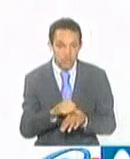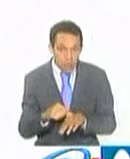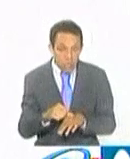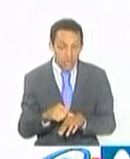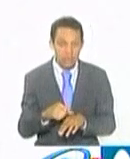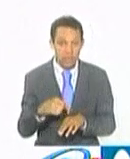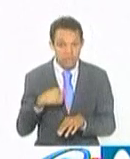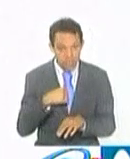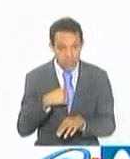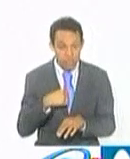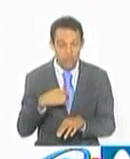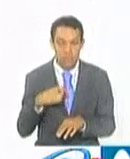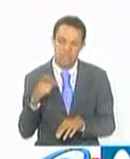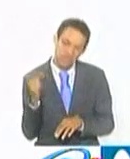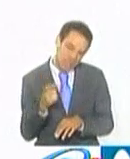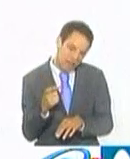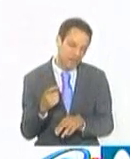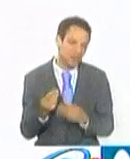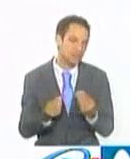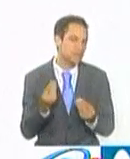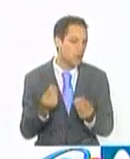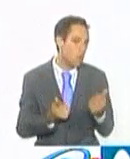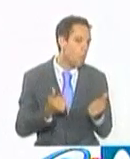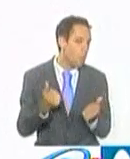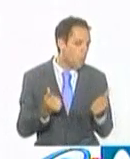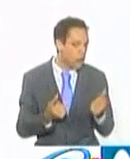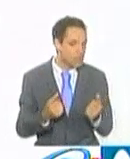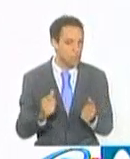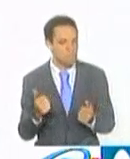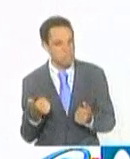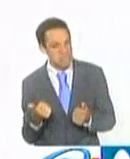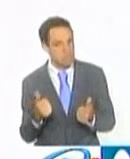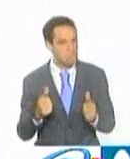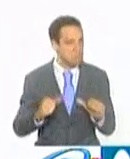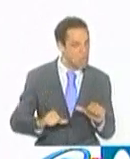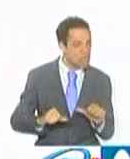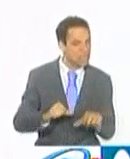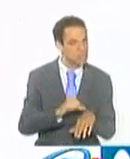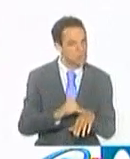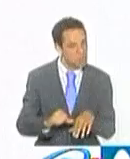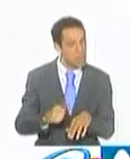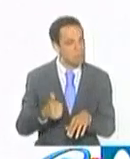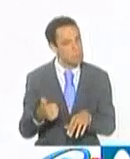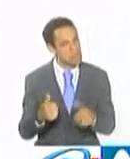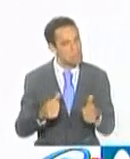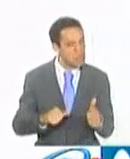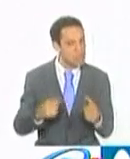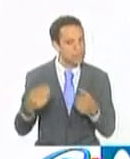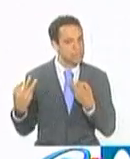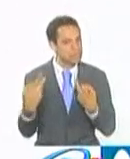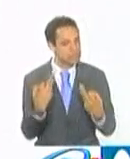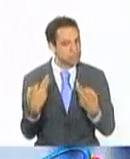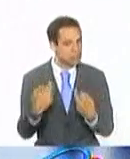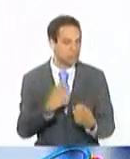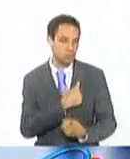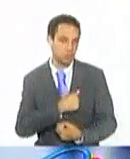32 años si tiene resultados si tiene resultados buenos esta cirugía por favor explicarme